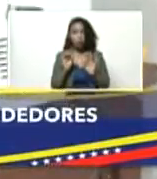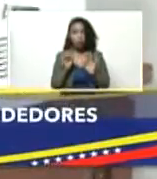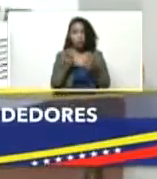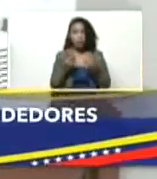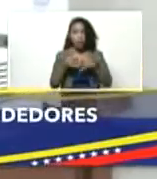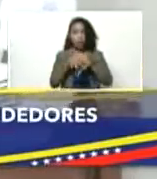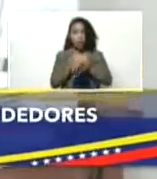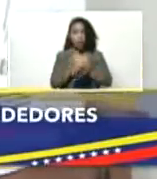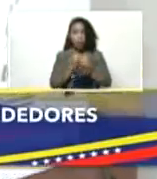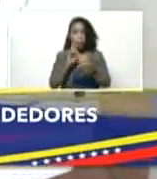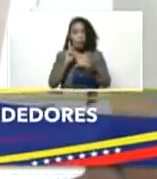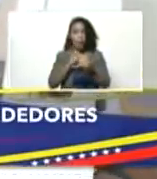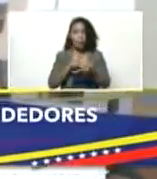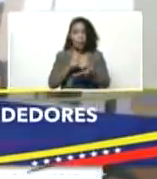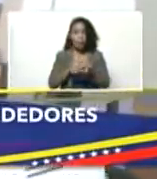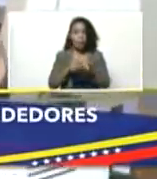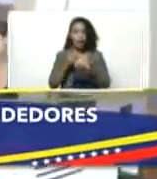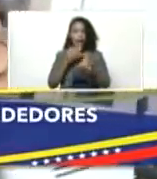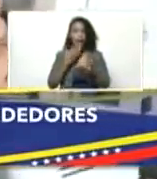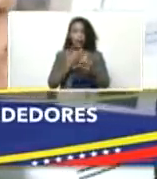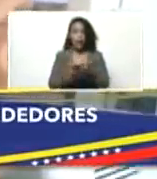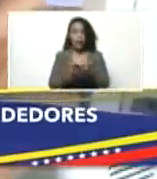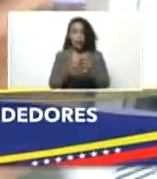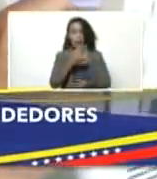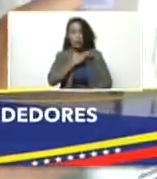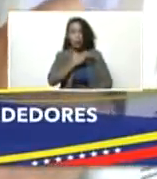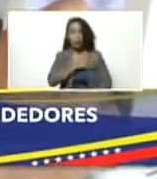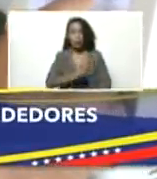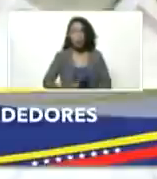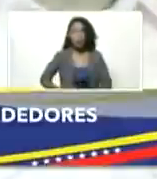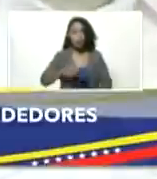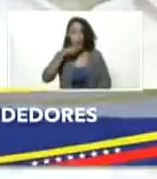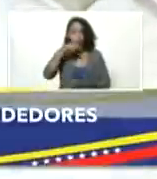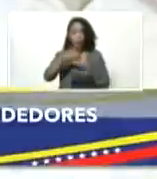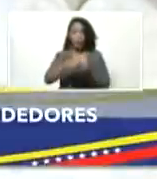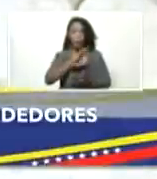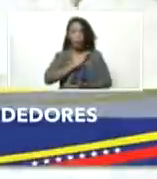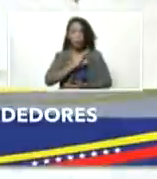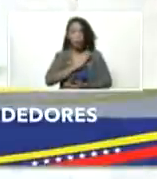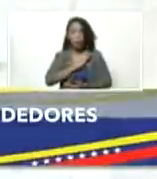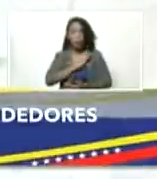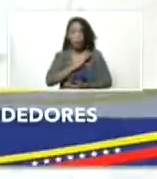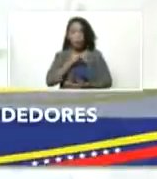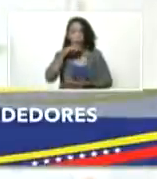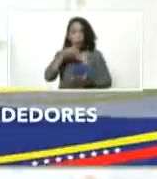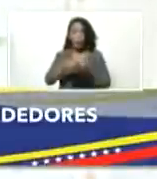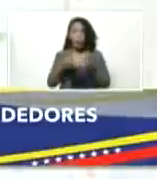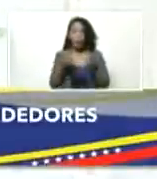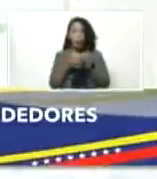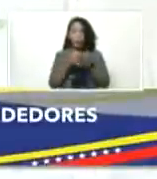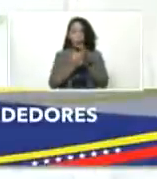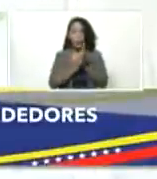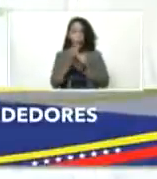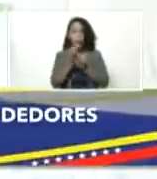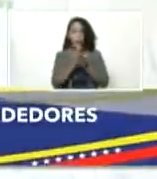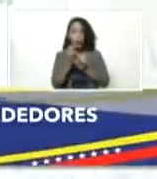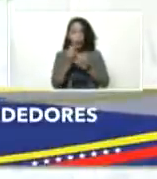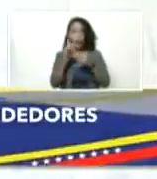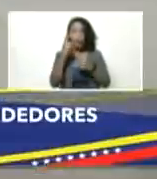integradora, participativa. Muchas gracias, señor presidente, en nombre propio, en nombre del equipo de emprendedores